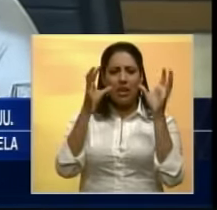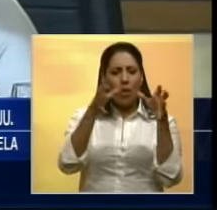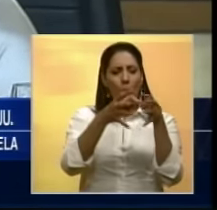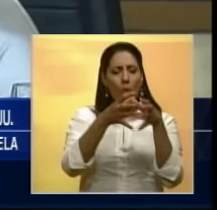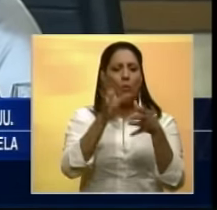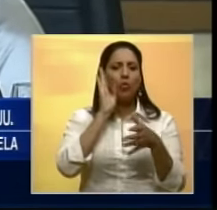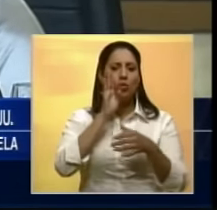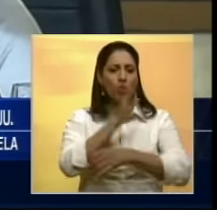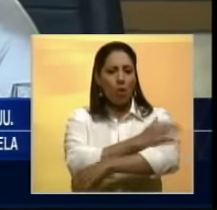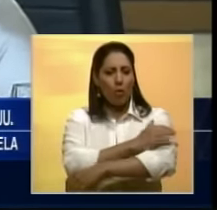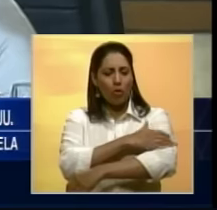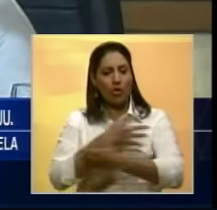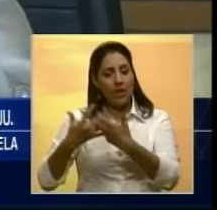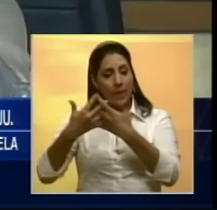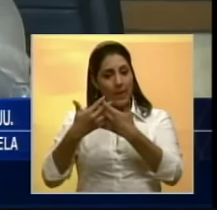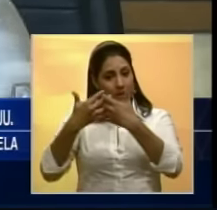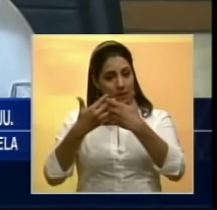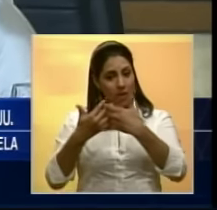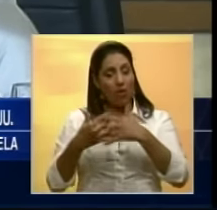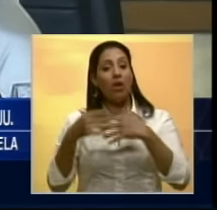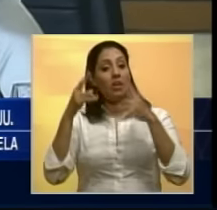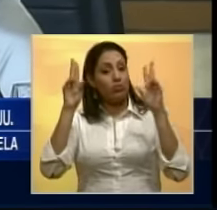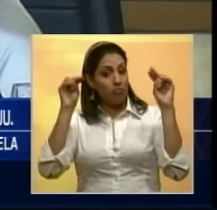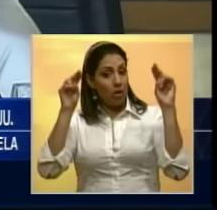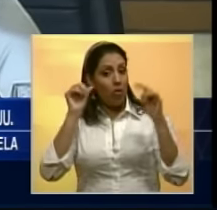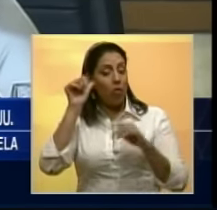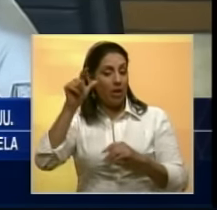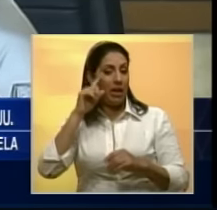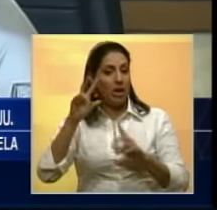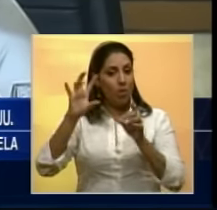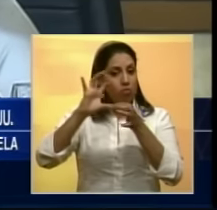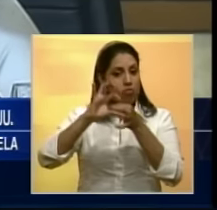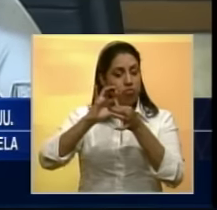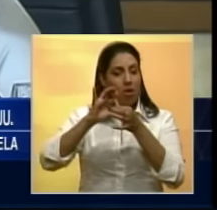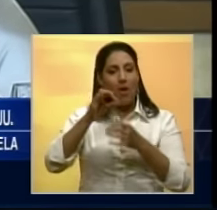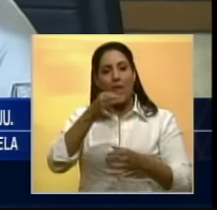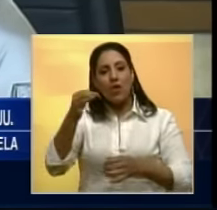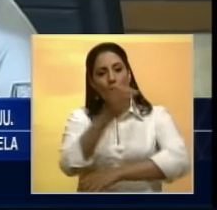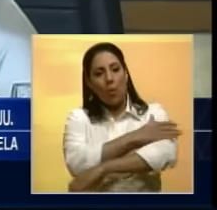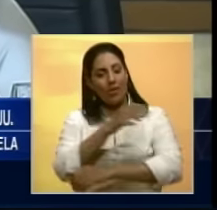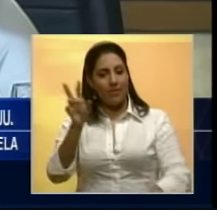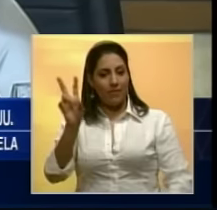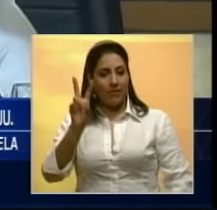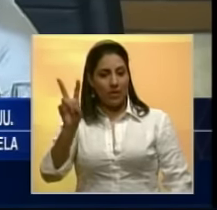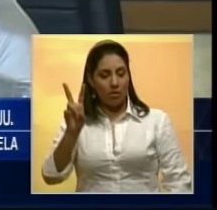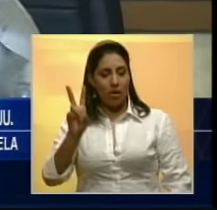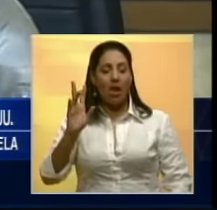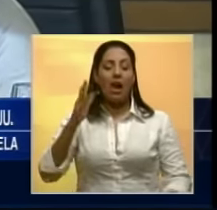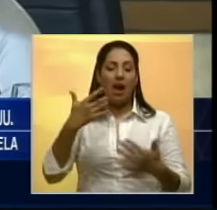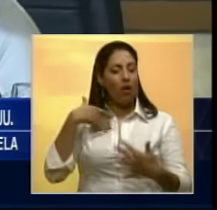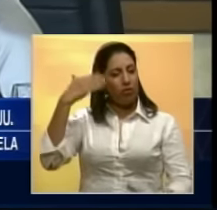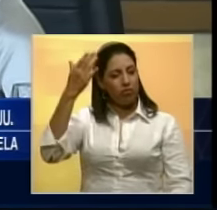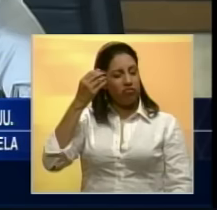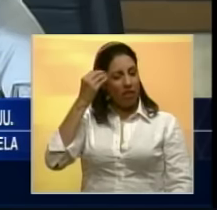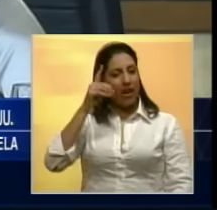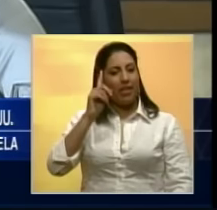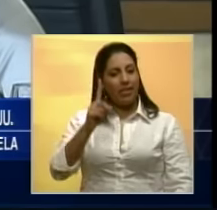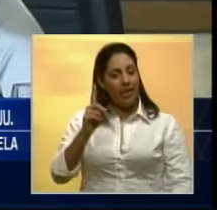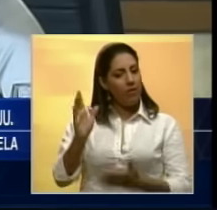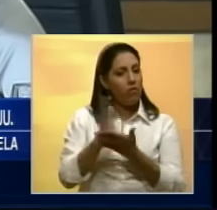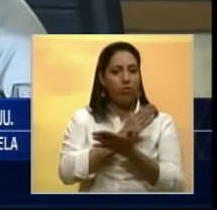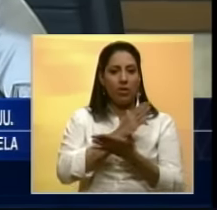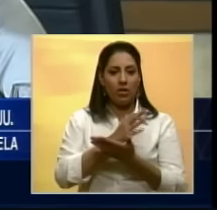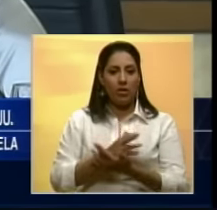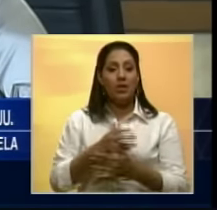de la extrema derecha norteamericana que, según ella, están vinculados con la extrema derecha venezolana, por lo que considera debe ser